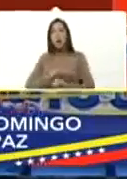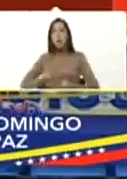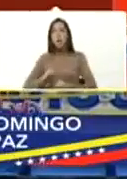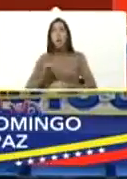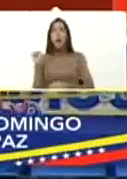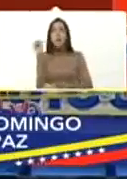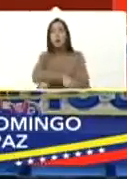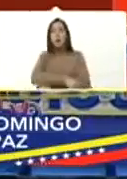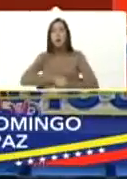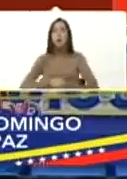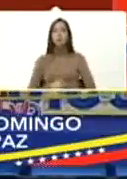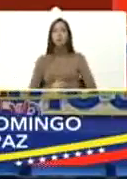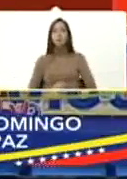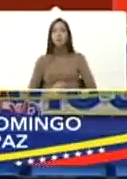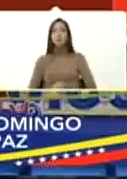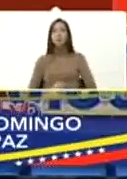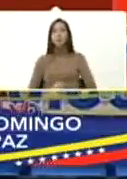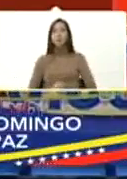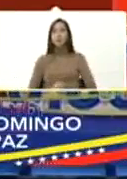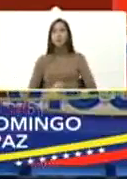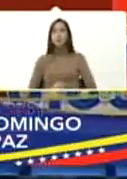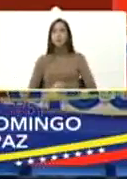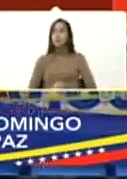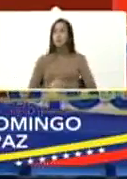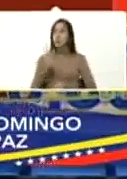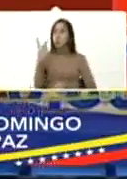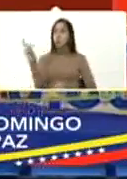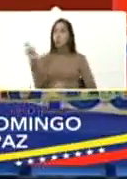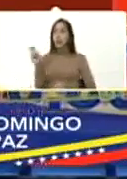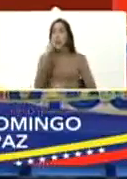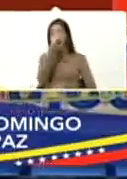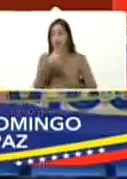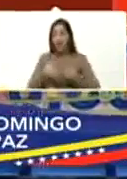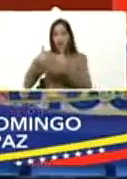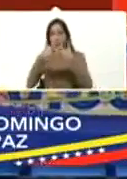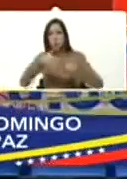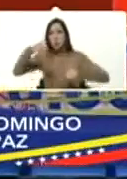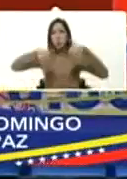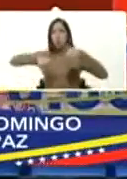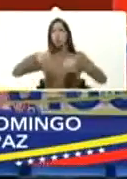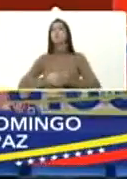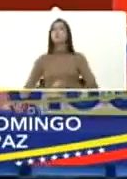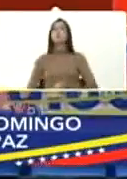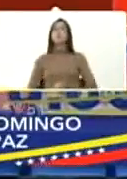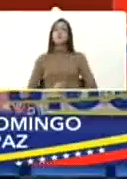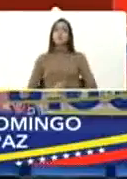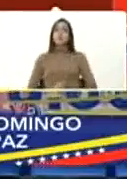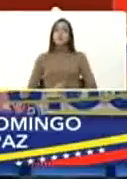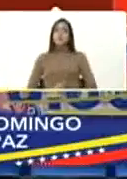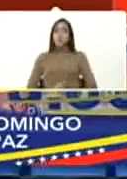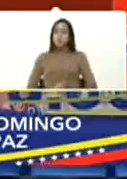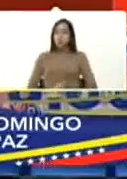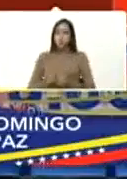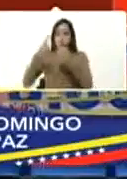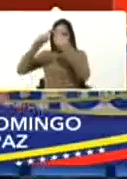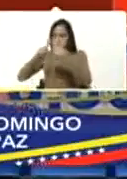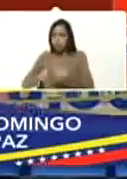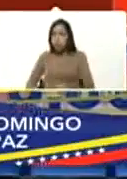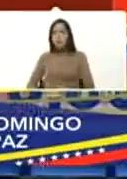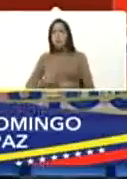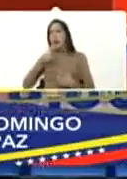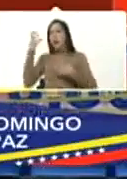Donald Trump lo dijo. Tuvieron 2 meses de tira y encoge, contando votos, con gritos